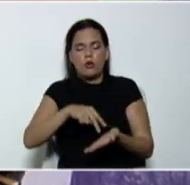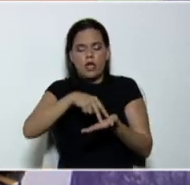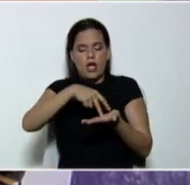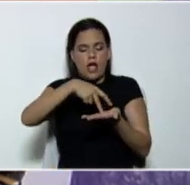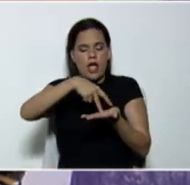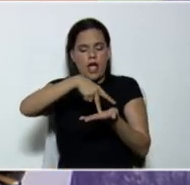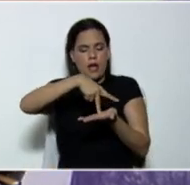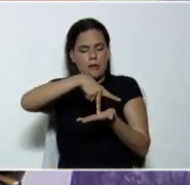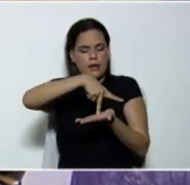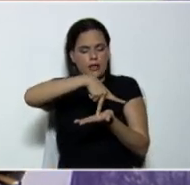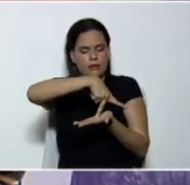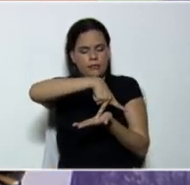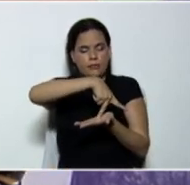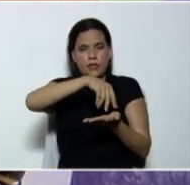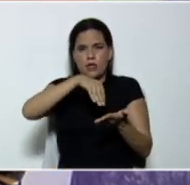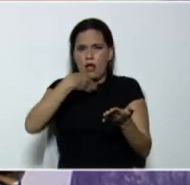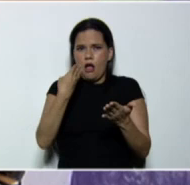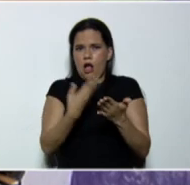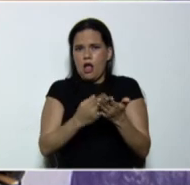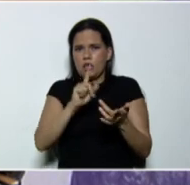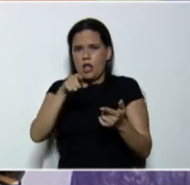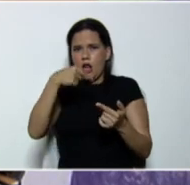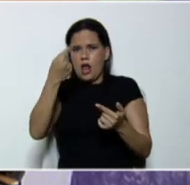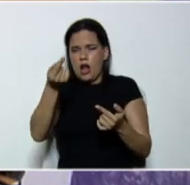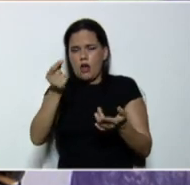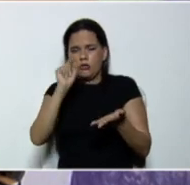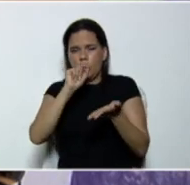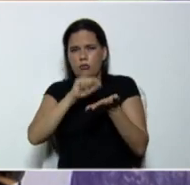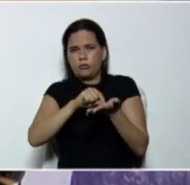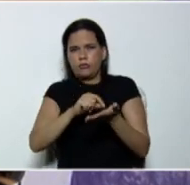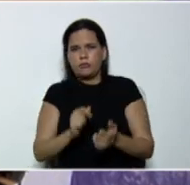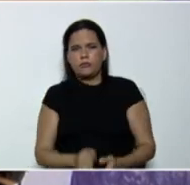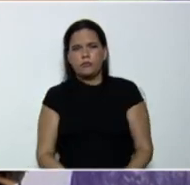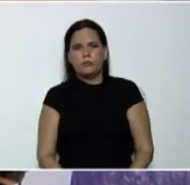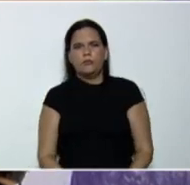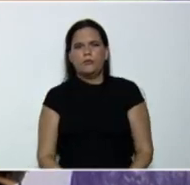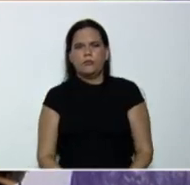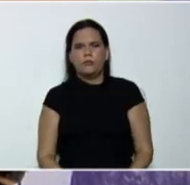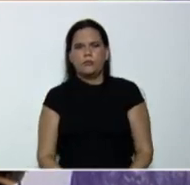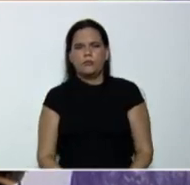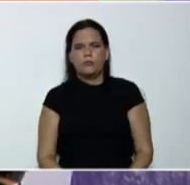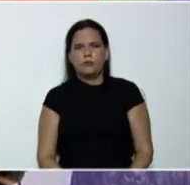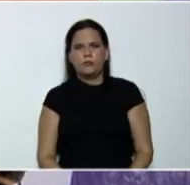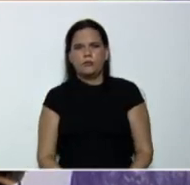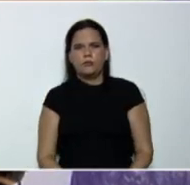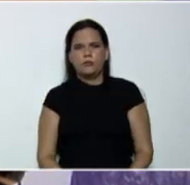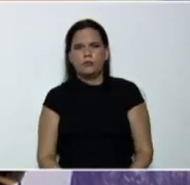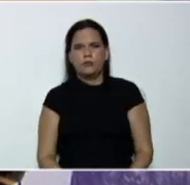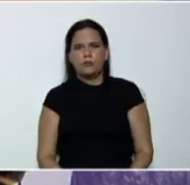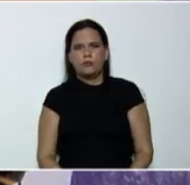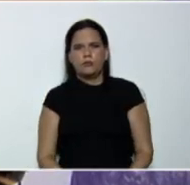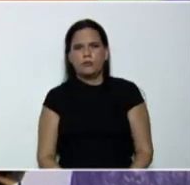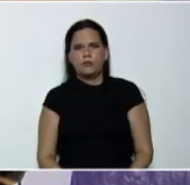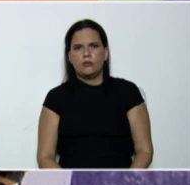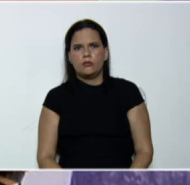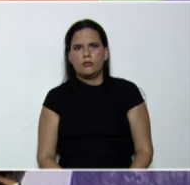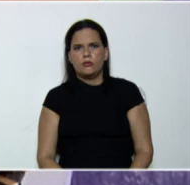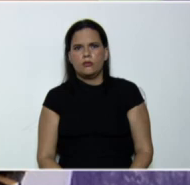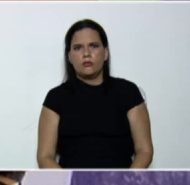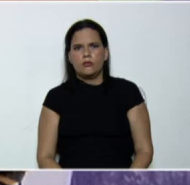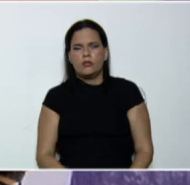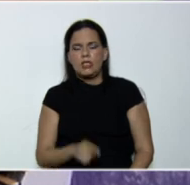compás hasta llegar a la otra punta de la línea. Voy a tomar esa